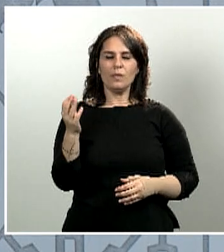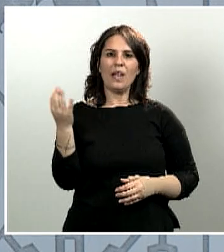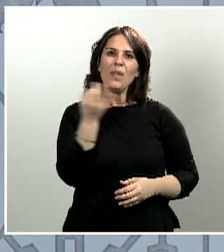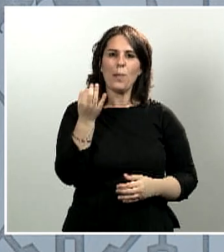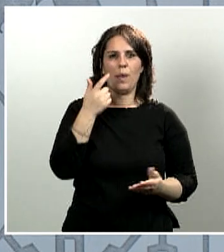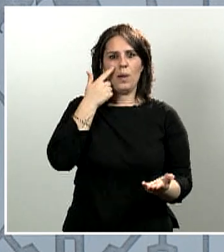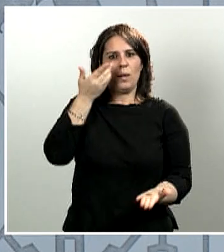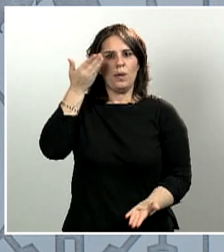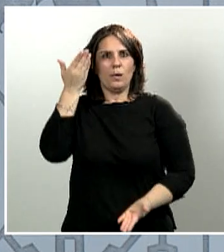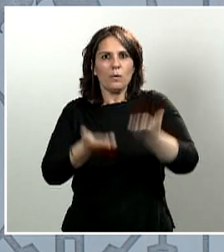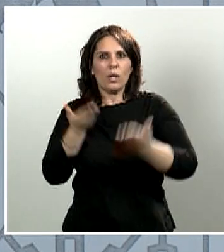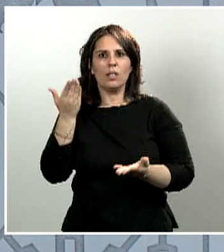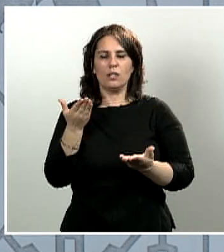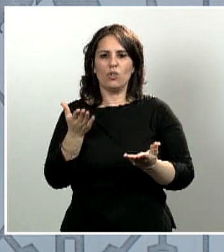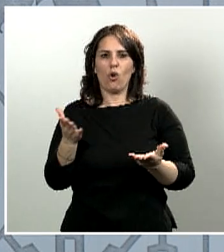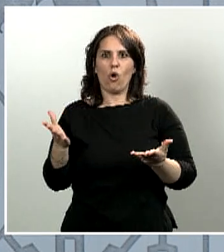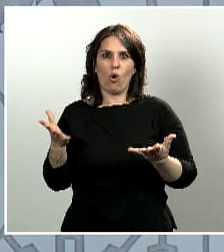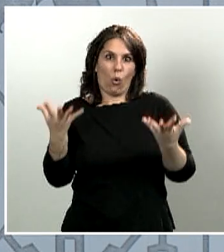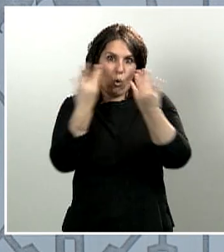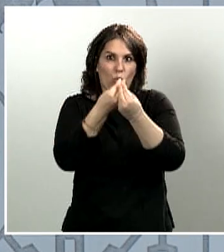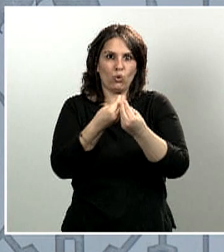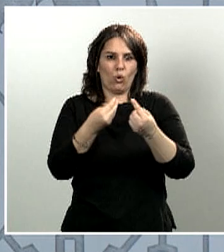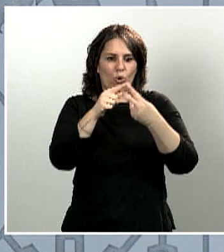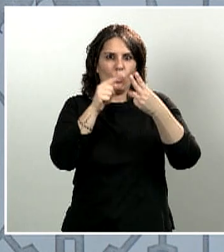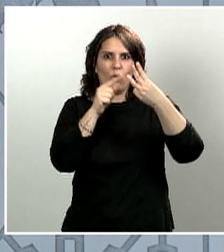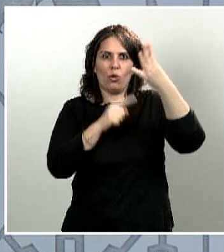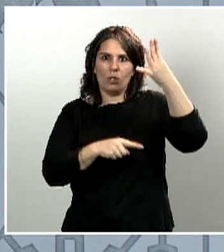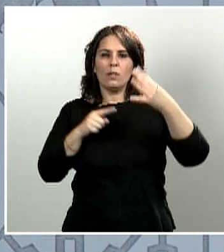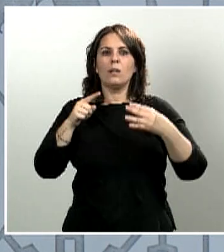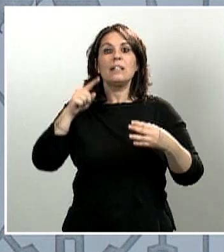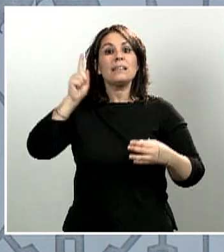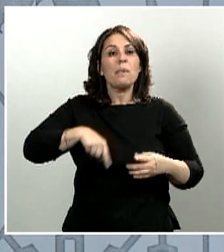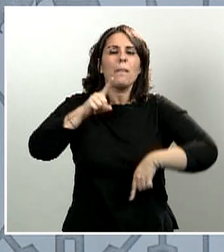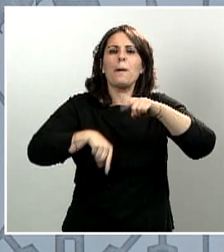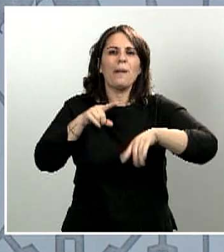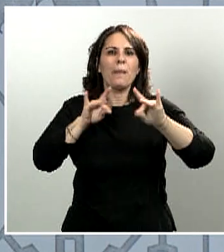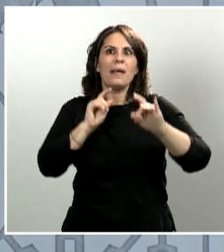ellos en diferentes territorios pueden tener diferentes